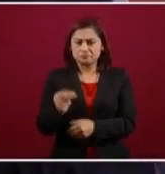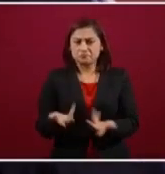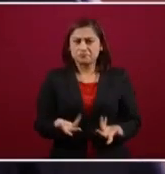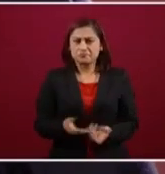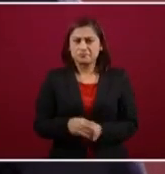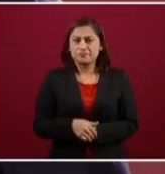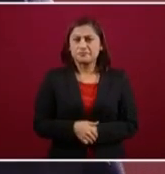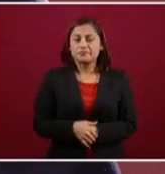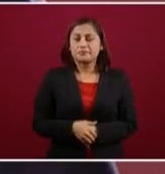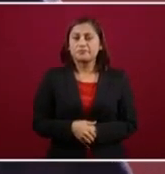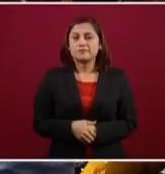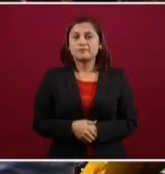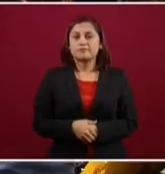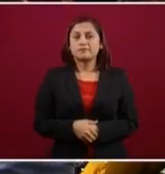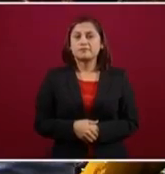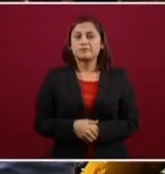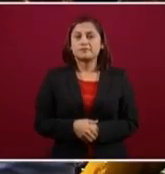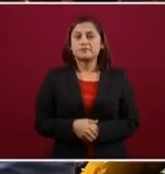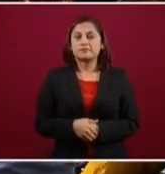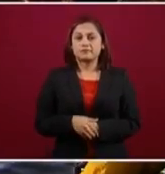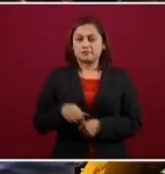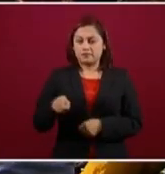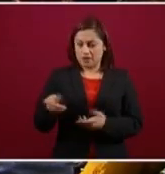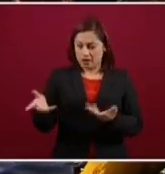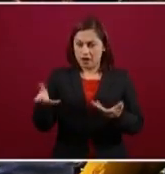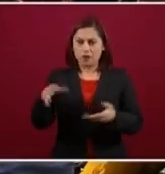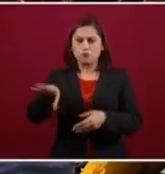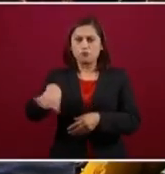A ver, ¿no tienen ahí el Financiero?